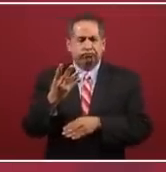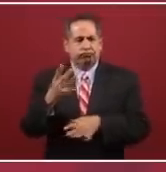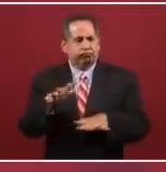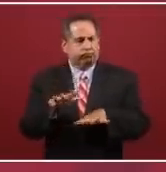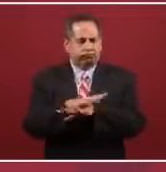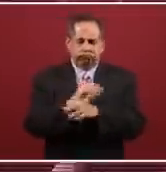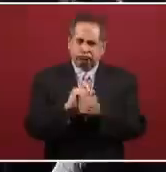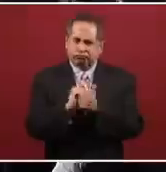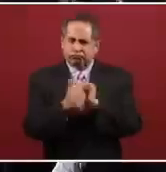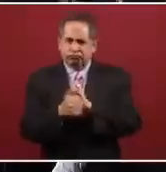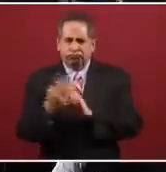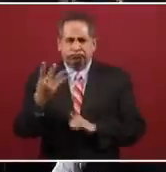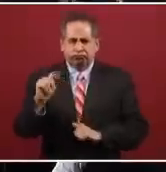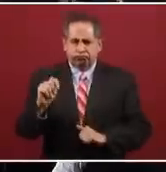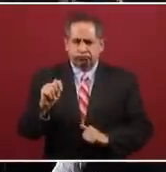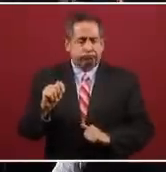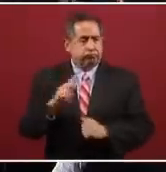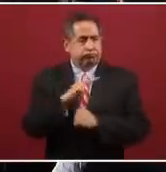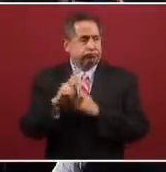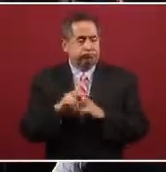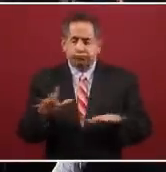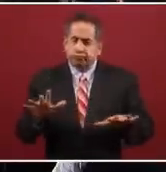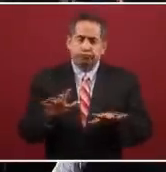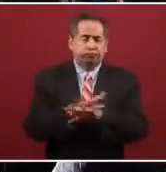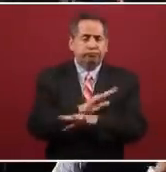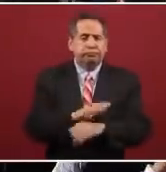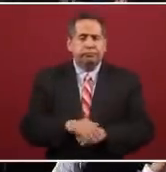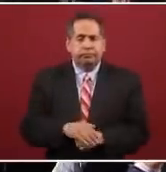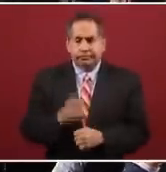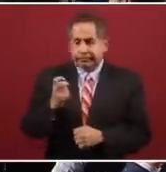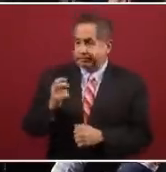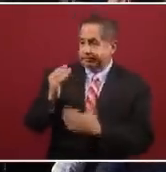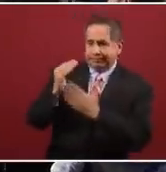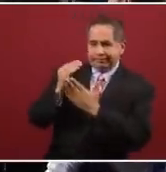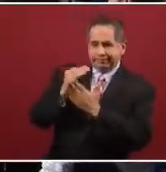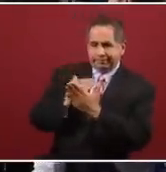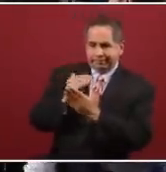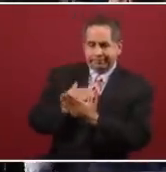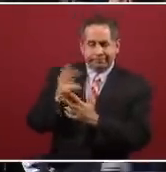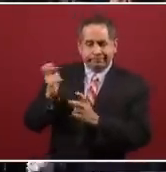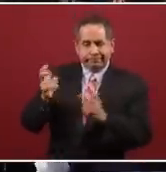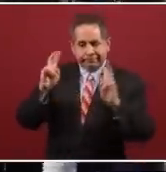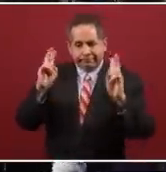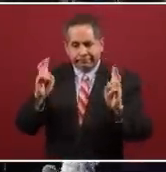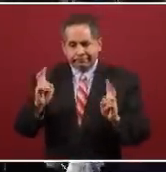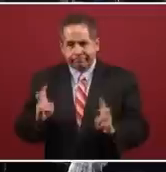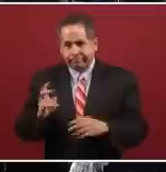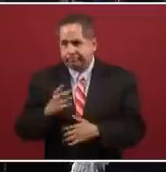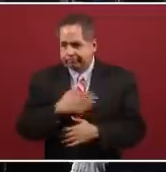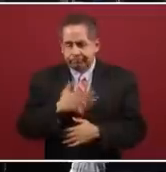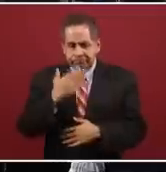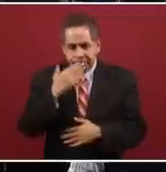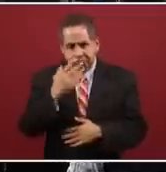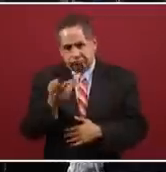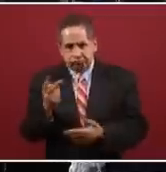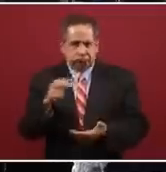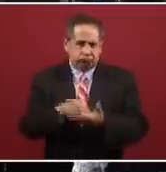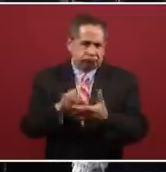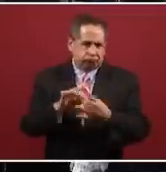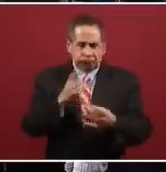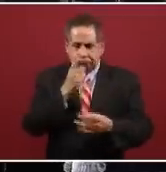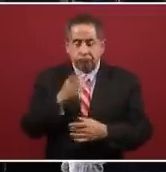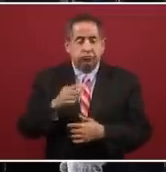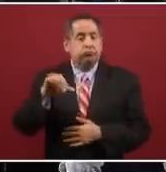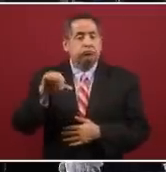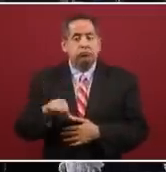país. Entonces, este es el tema. Qué bien que lo planteaste, porque